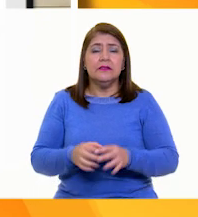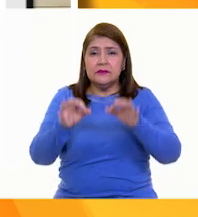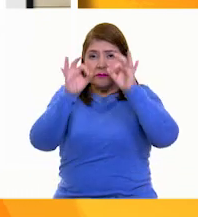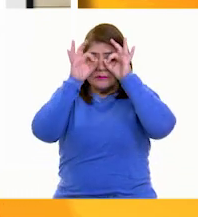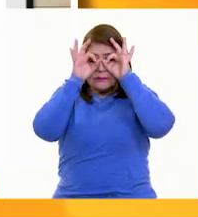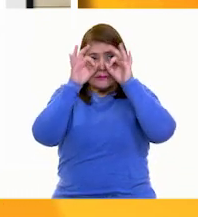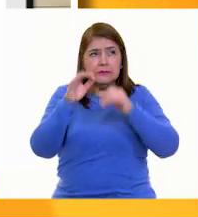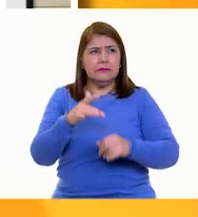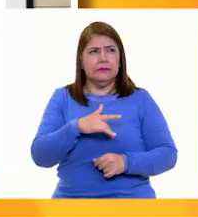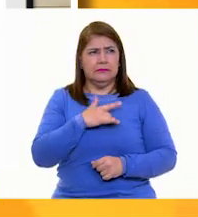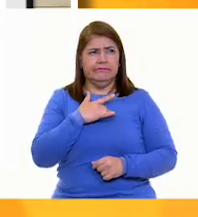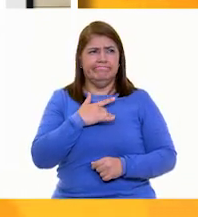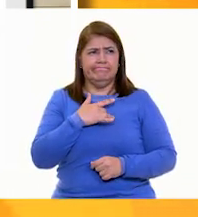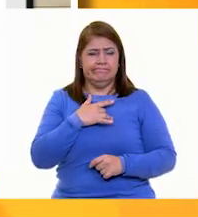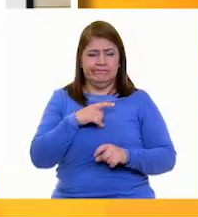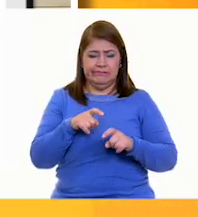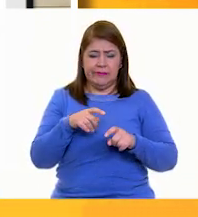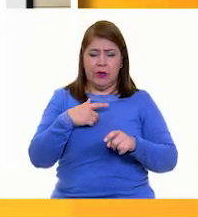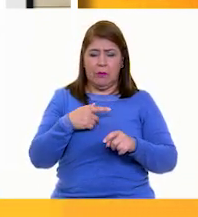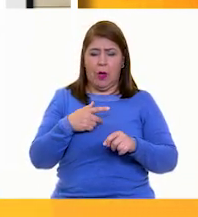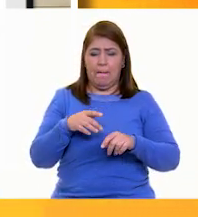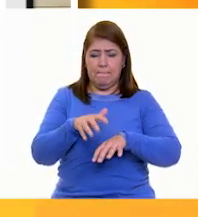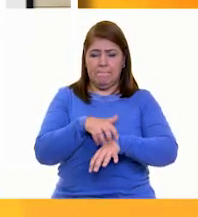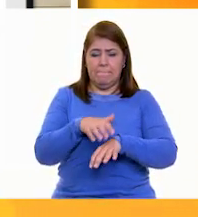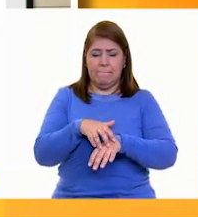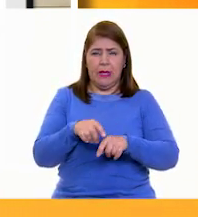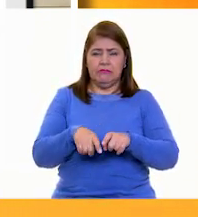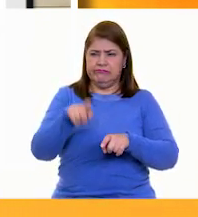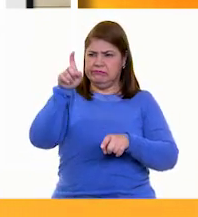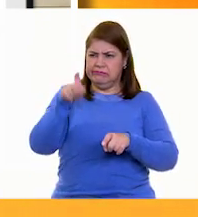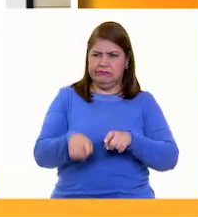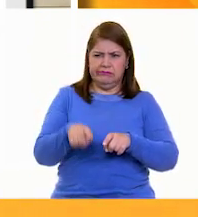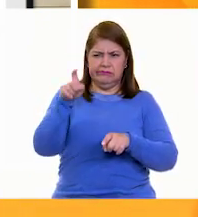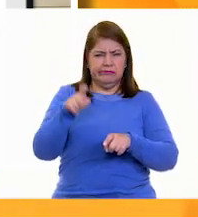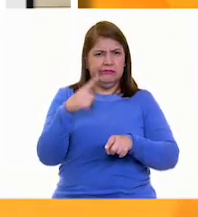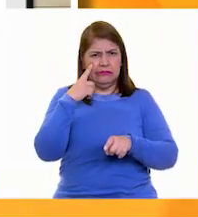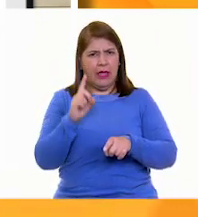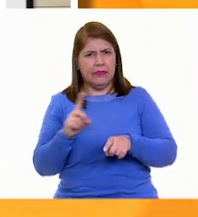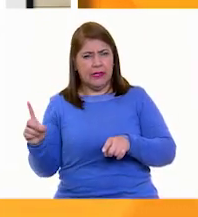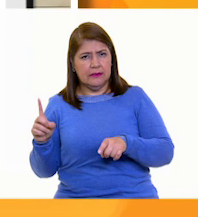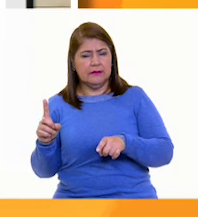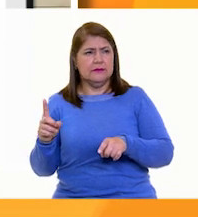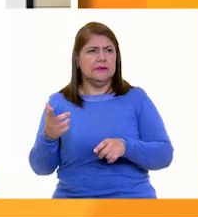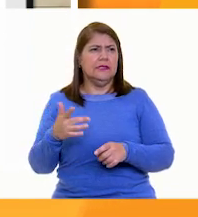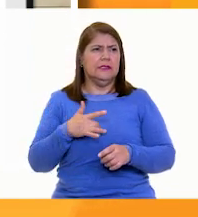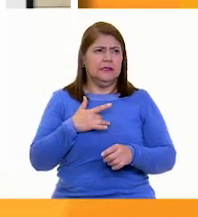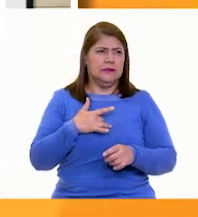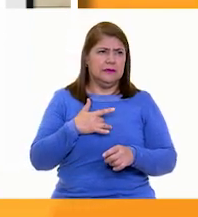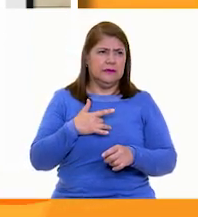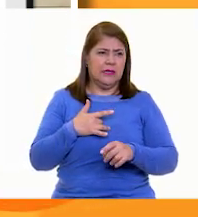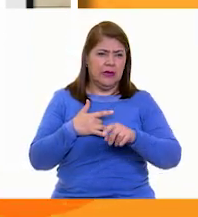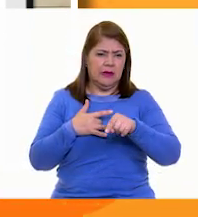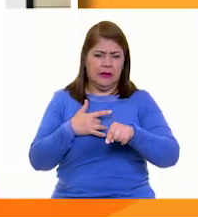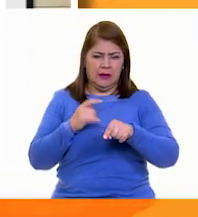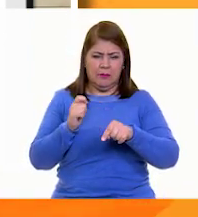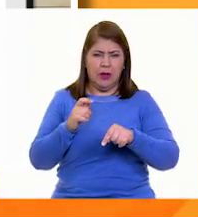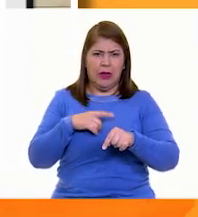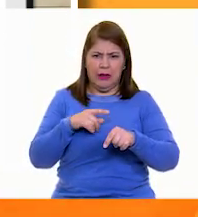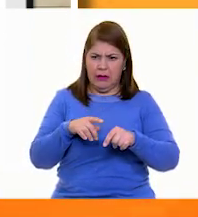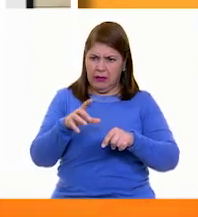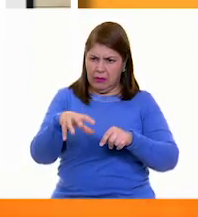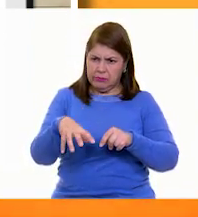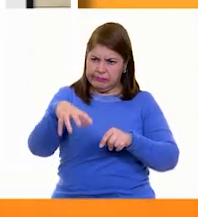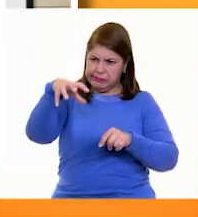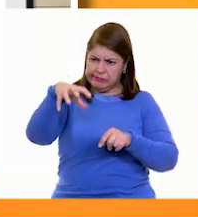Búho movió su pie derecho hacia arriba y hacia abajo. El bulto de la derecha se movió hacia arriba y